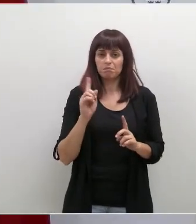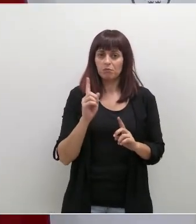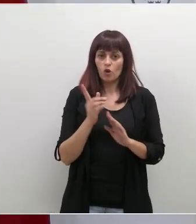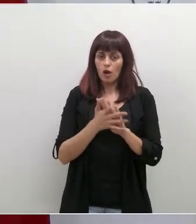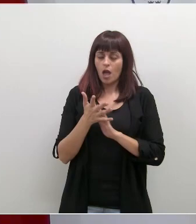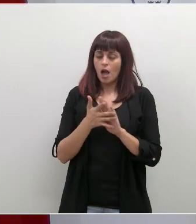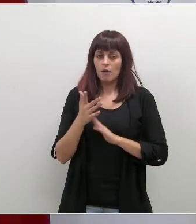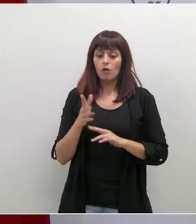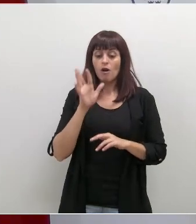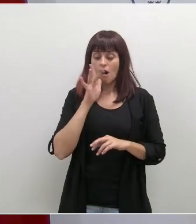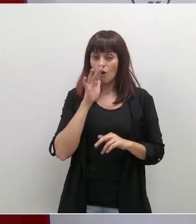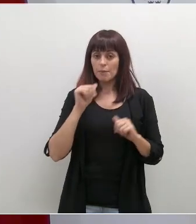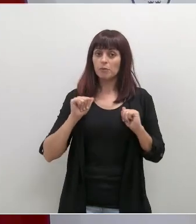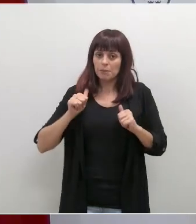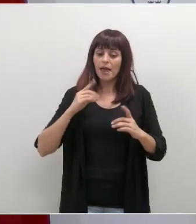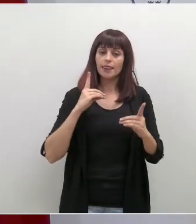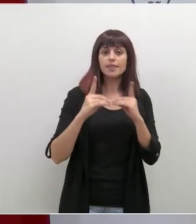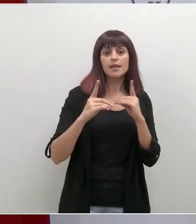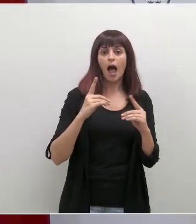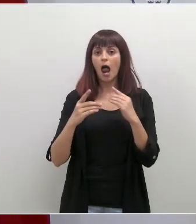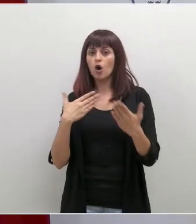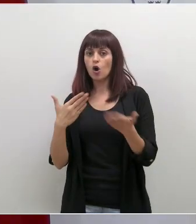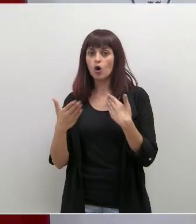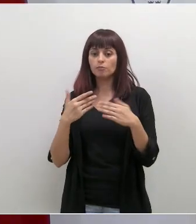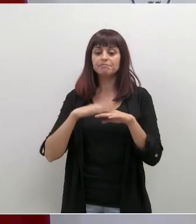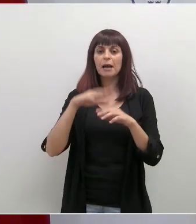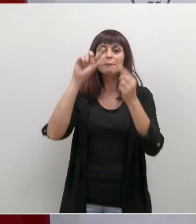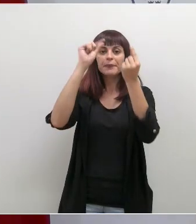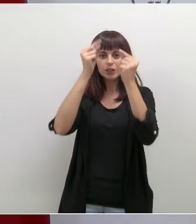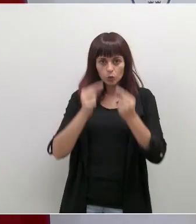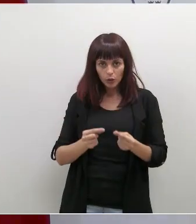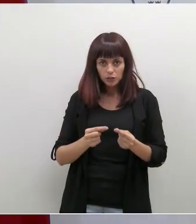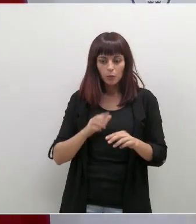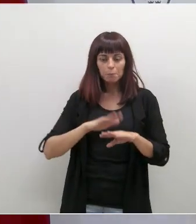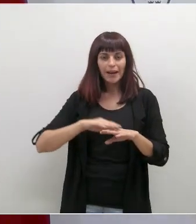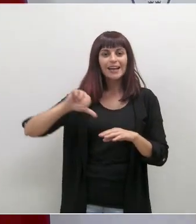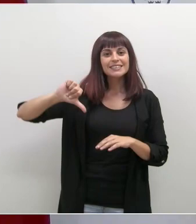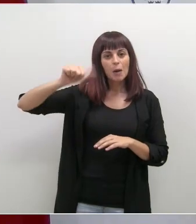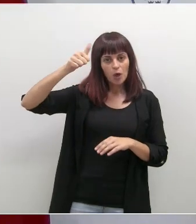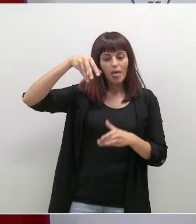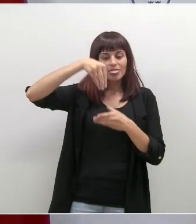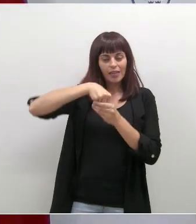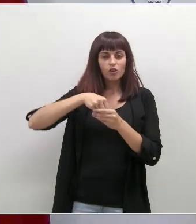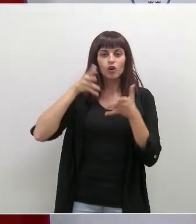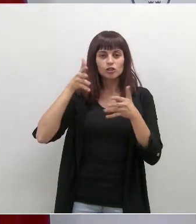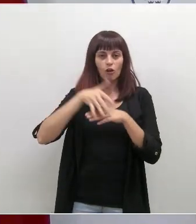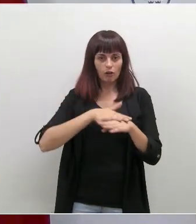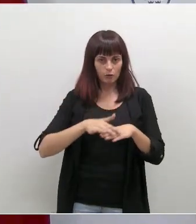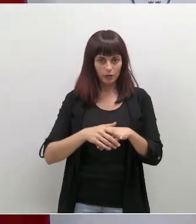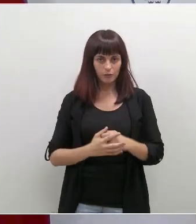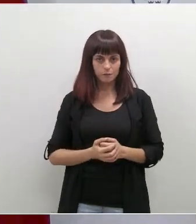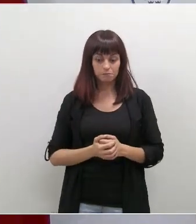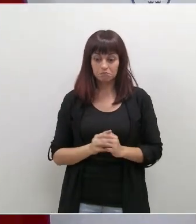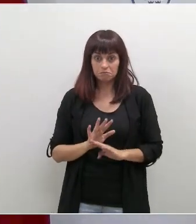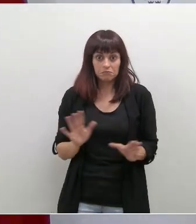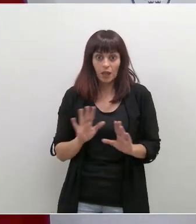Vamos a iniciar ese diálogo para sacar adelante los presupuestos y para que se aprueben en el seno del Consejo de Gobierno. Y